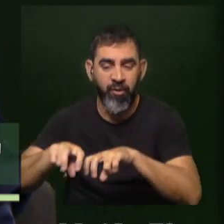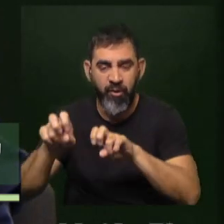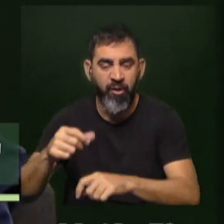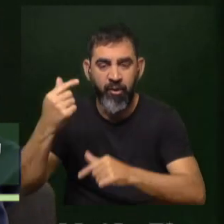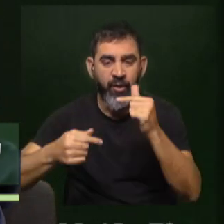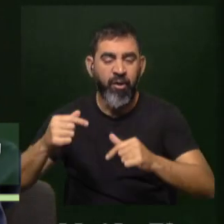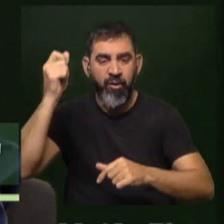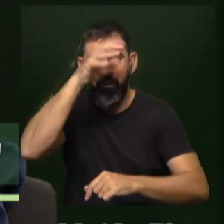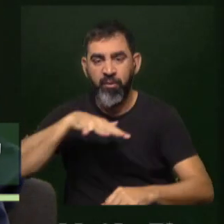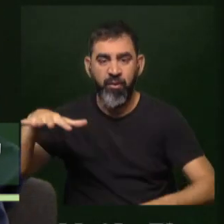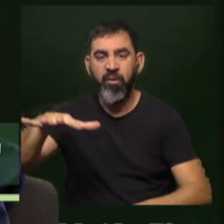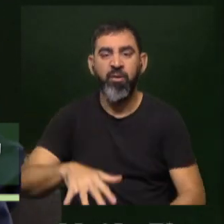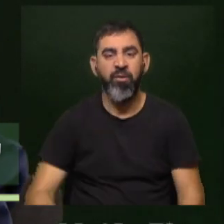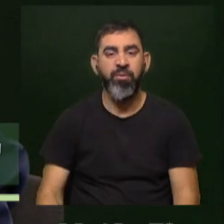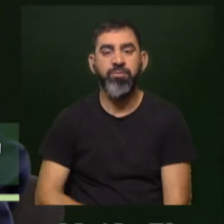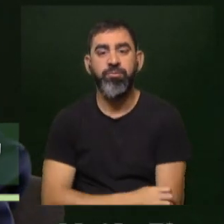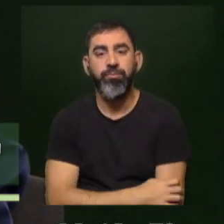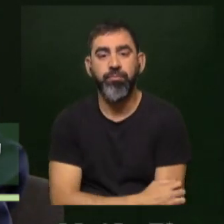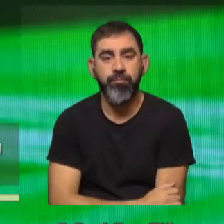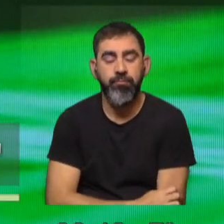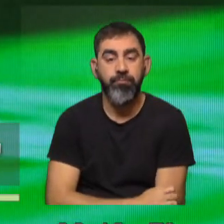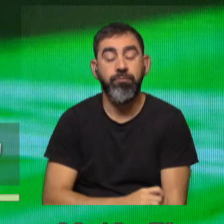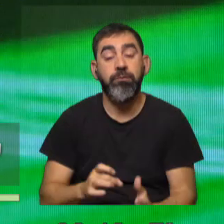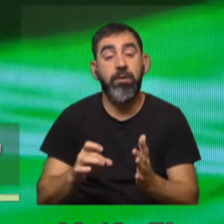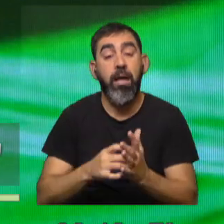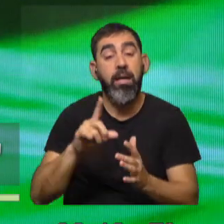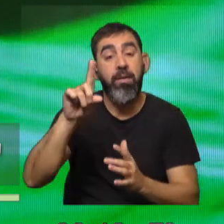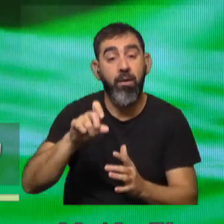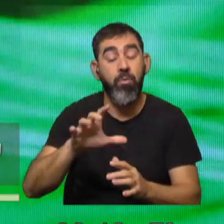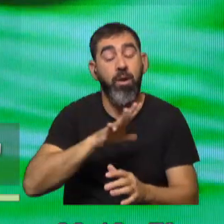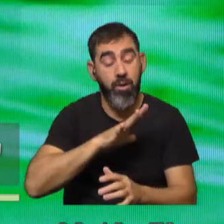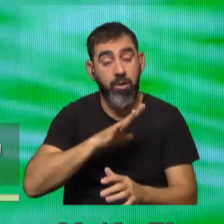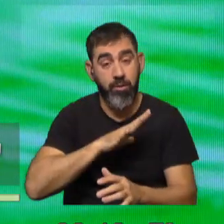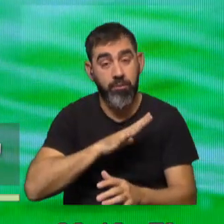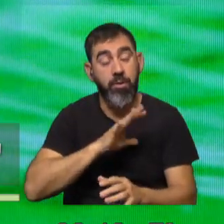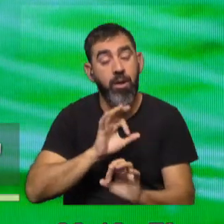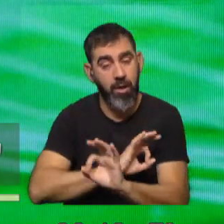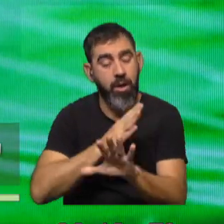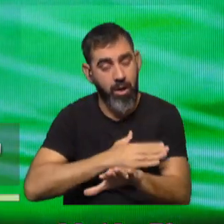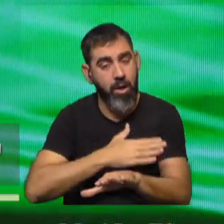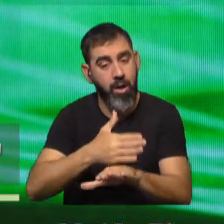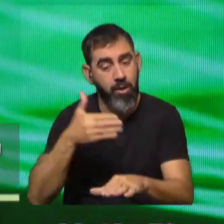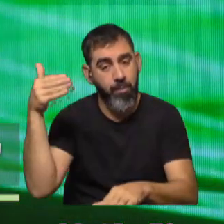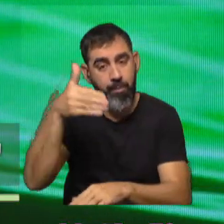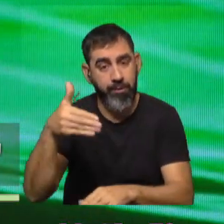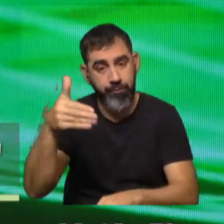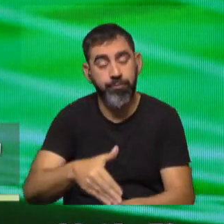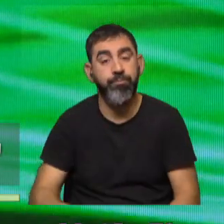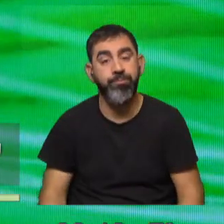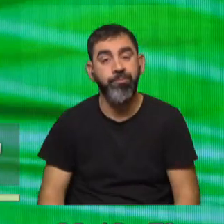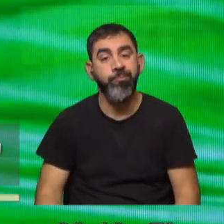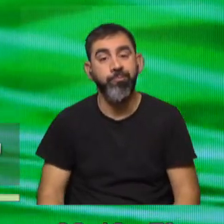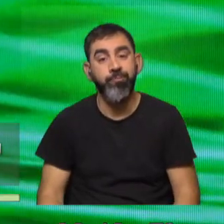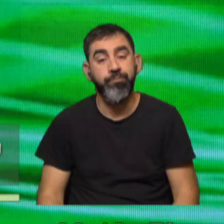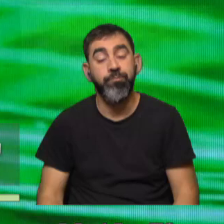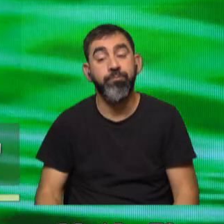entre otros no Bueno sobre la calidad de las aguas hay una incidencia pero fíjense que